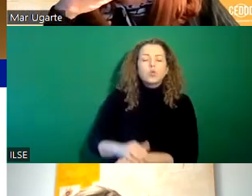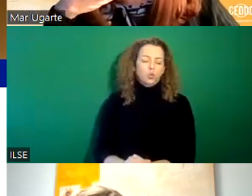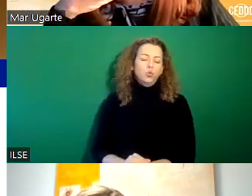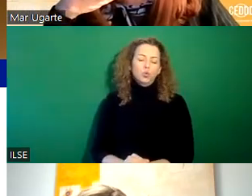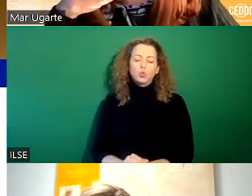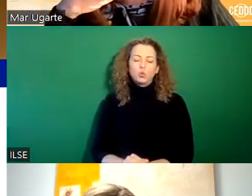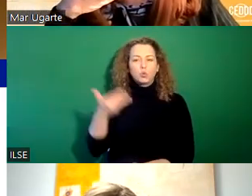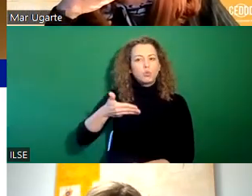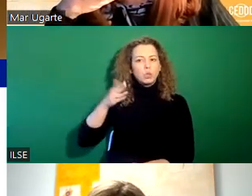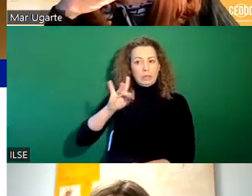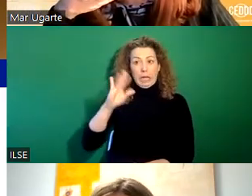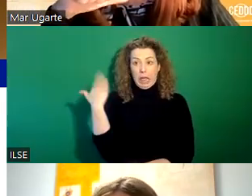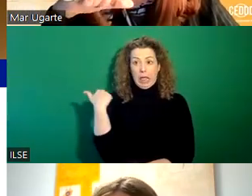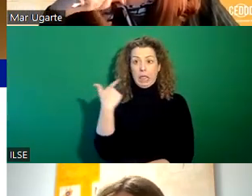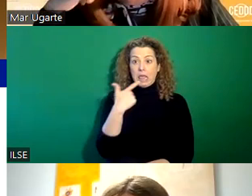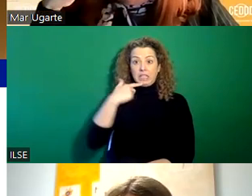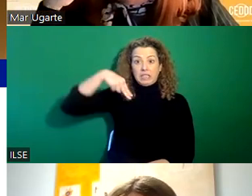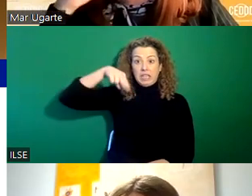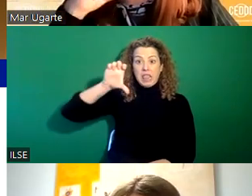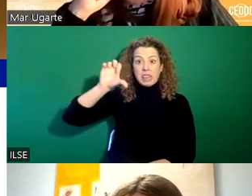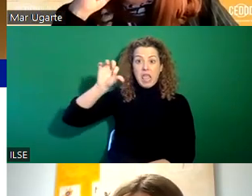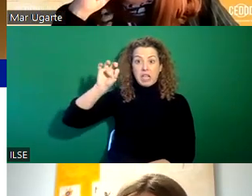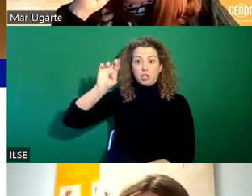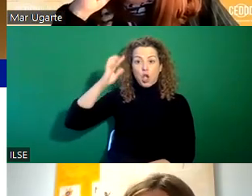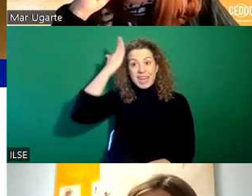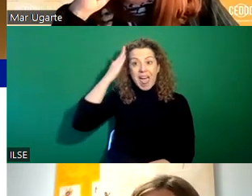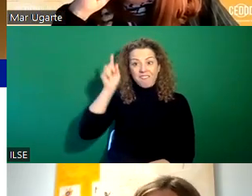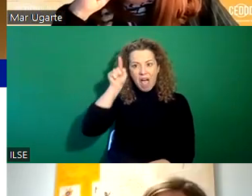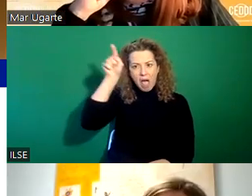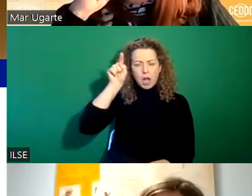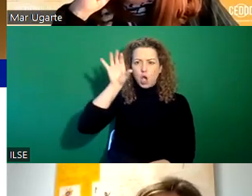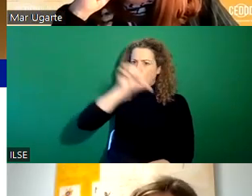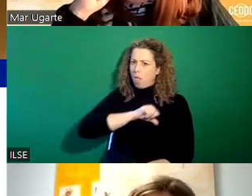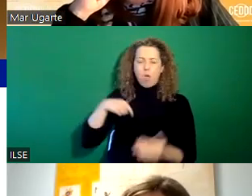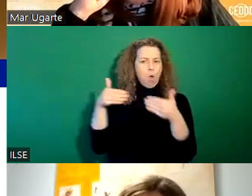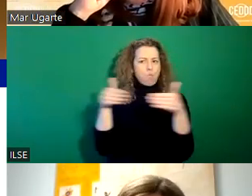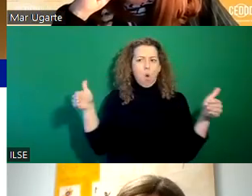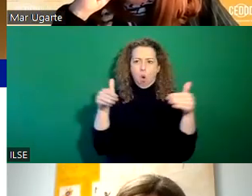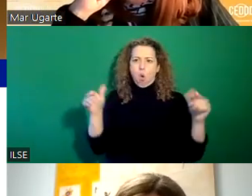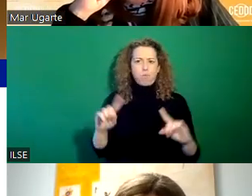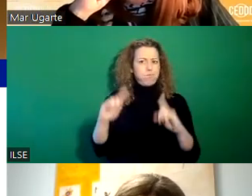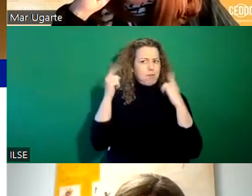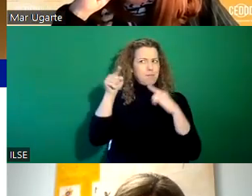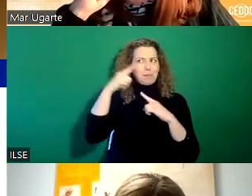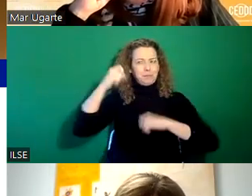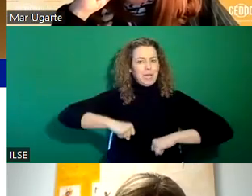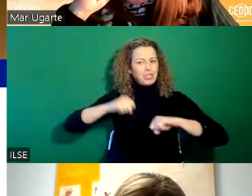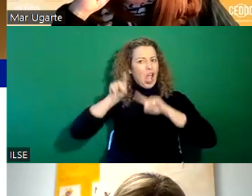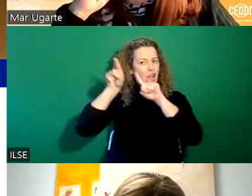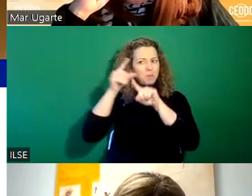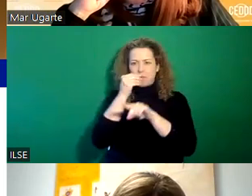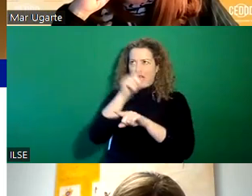ha comentado Néstor, Navarra es una de las comunidades pionera en mayores. A mí